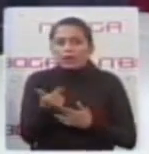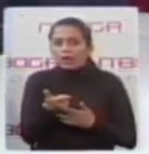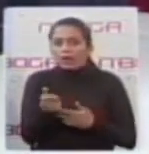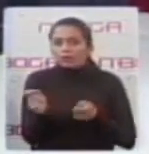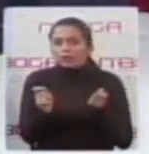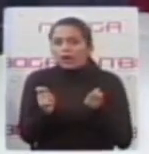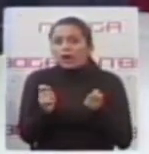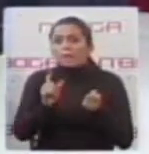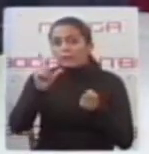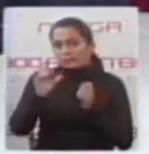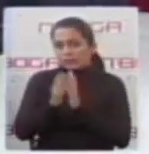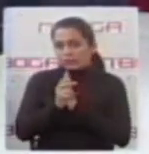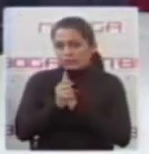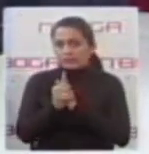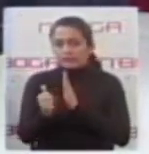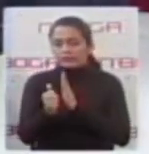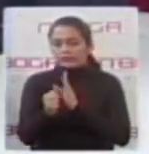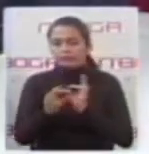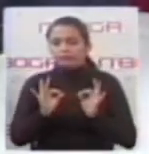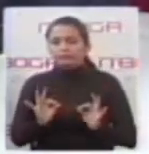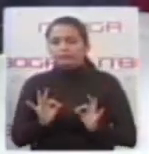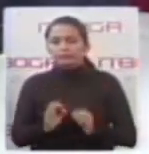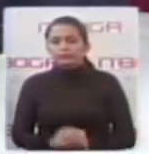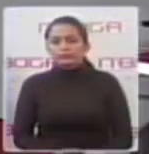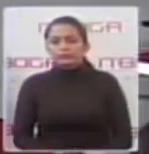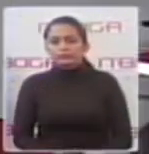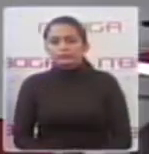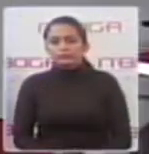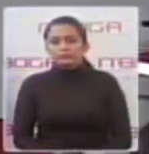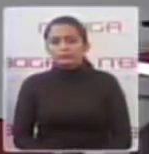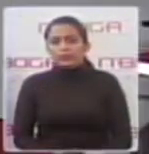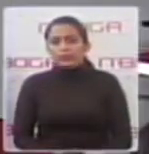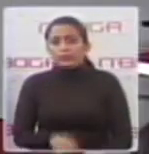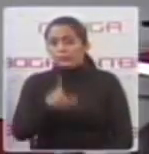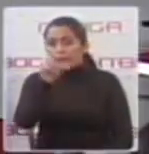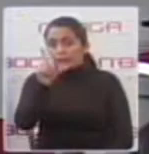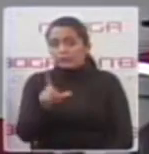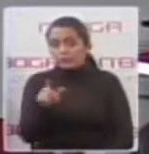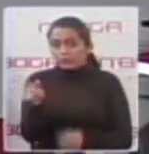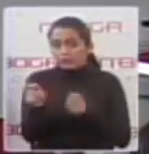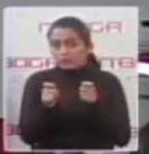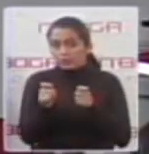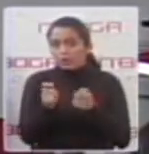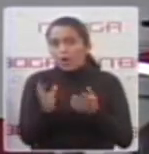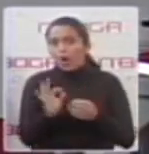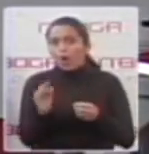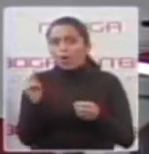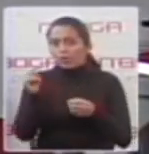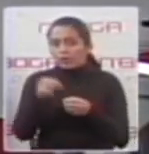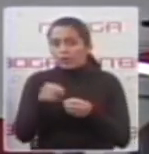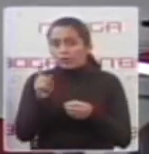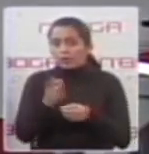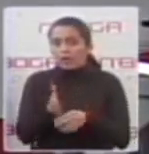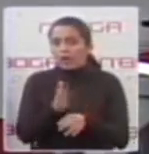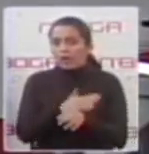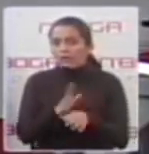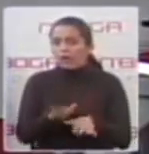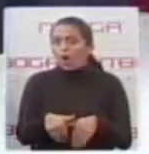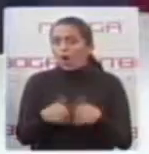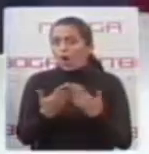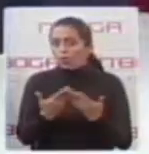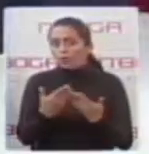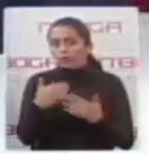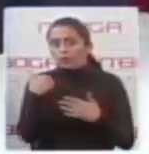para hacerlo de la mejor forma. De acuerdo, ahora los antecedentes personales de cada participante constituyen definitivamente la base para su